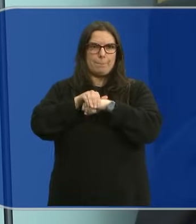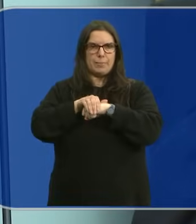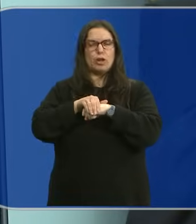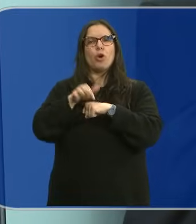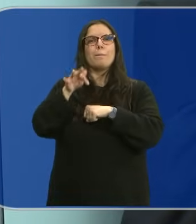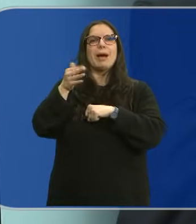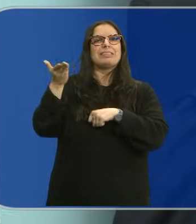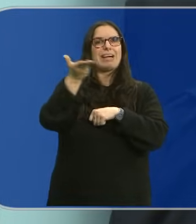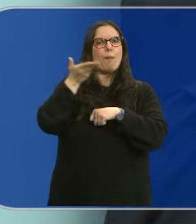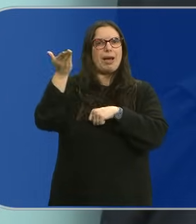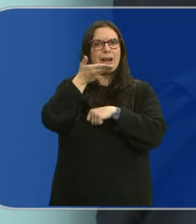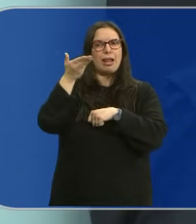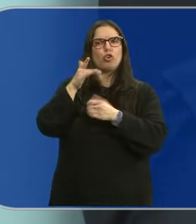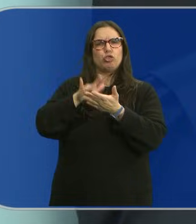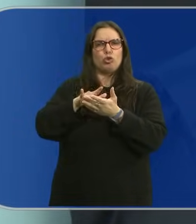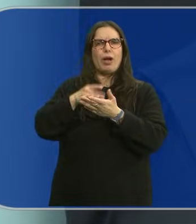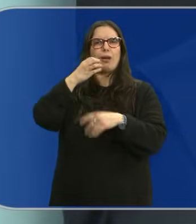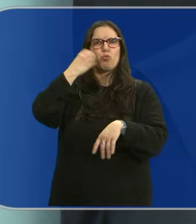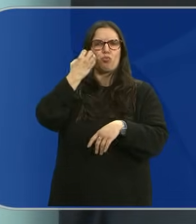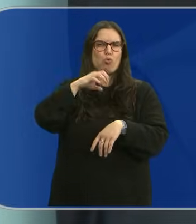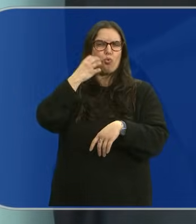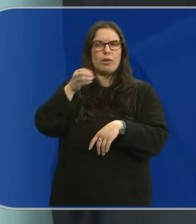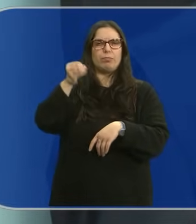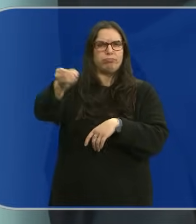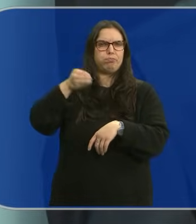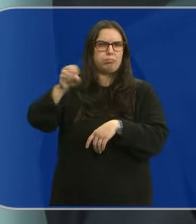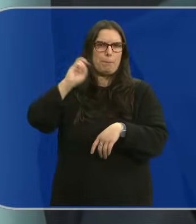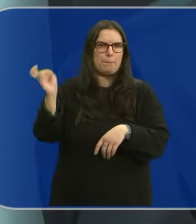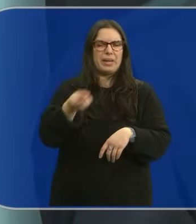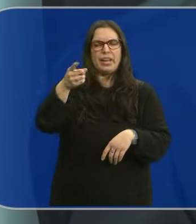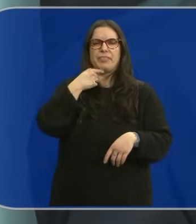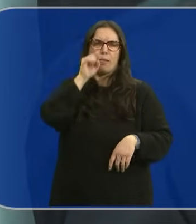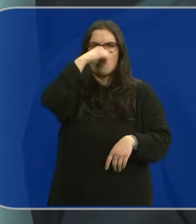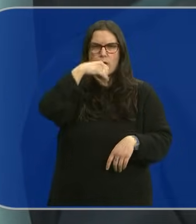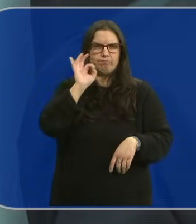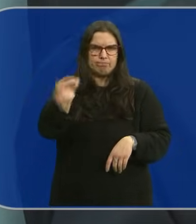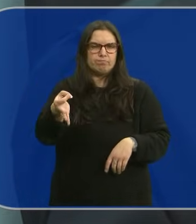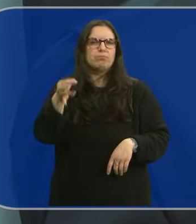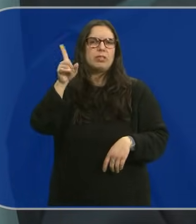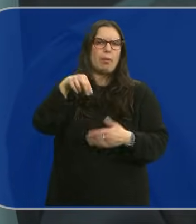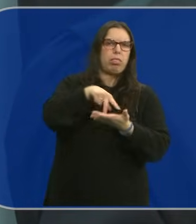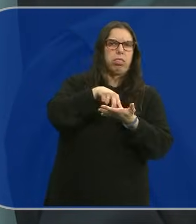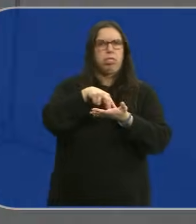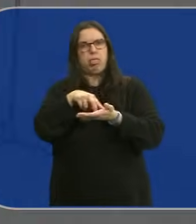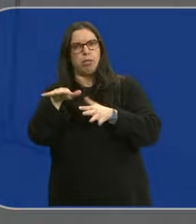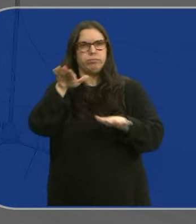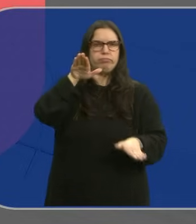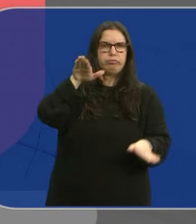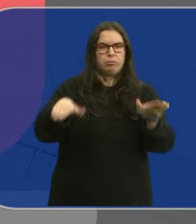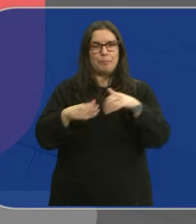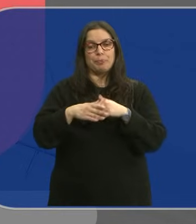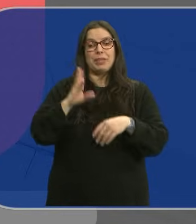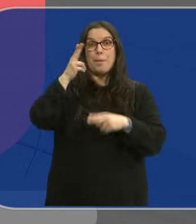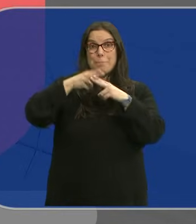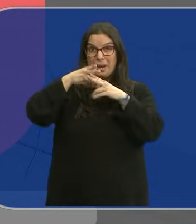sirvió varias copas la noche del 24 de febrero. El testigo ha afirmado que el acusado estaba ebrio y que andaba tambaleándose. Dentro del